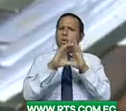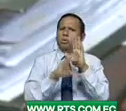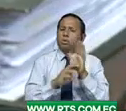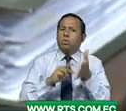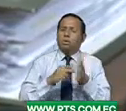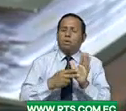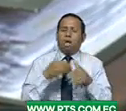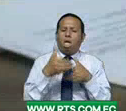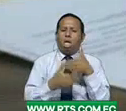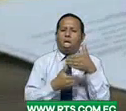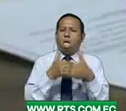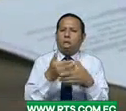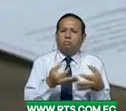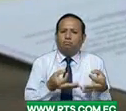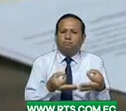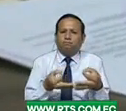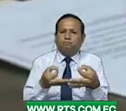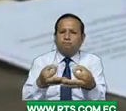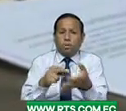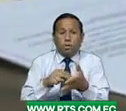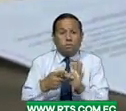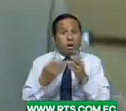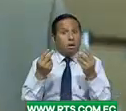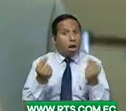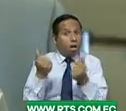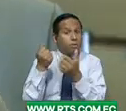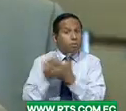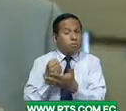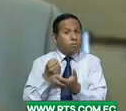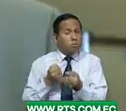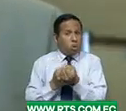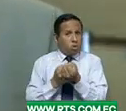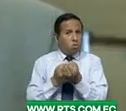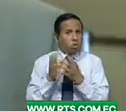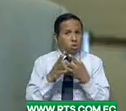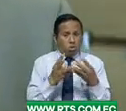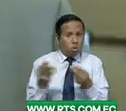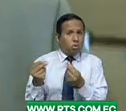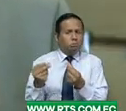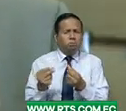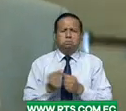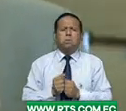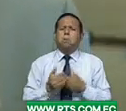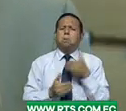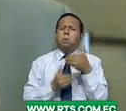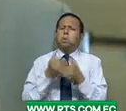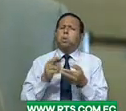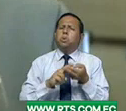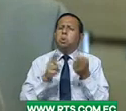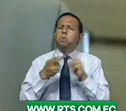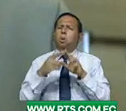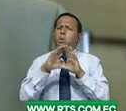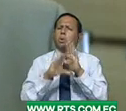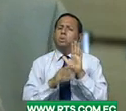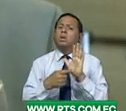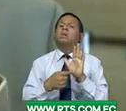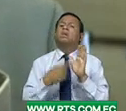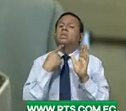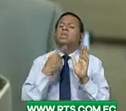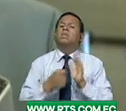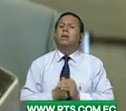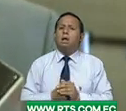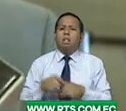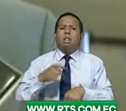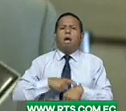no brindaría soluciones inmediatas. Un proceso de reforma parcial va a llevar muchísimo tiempo. Posiblemente el presidente